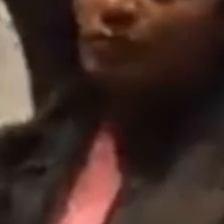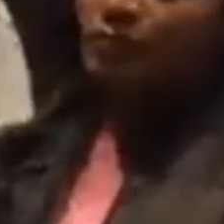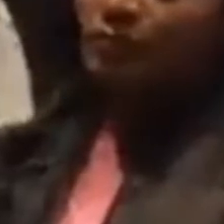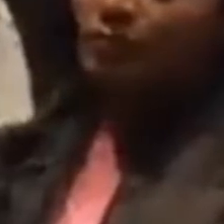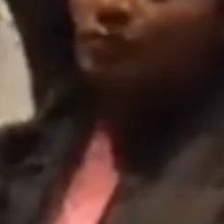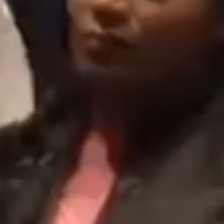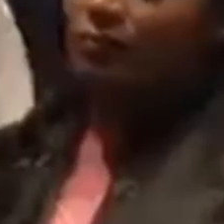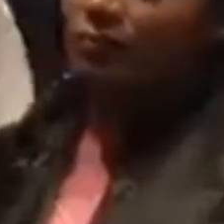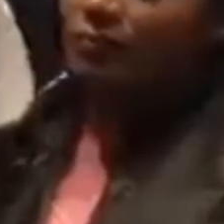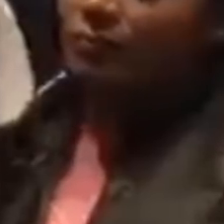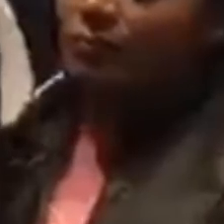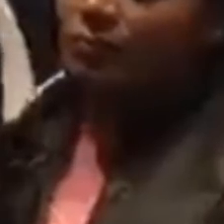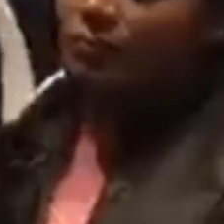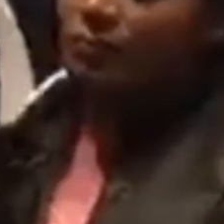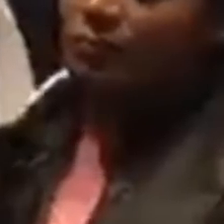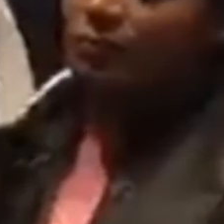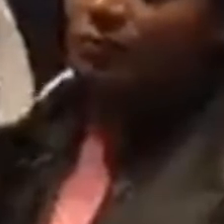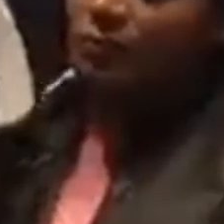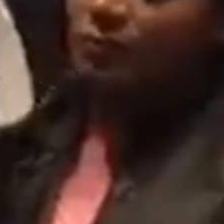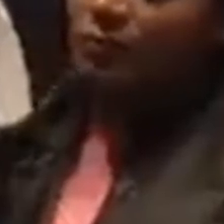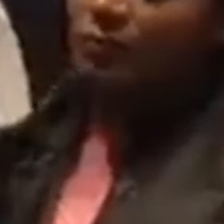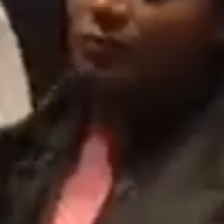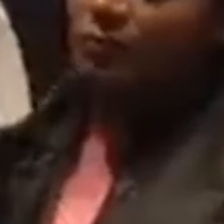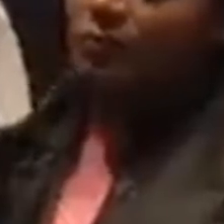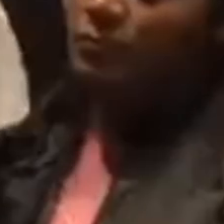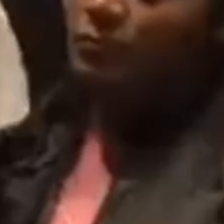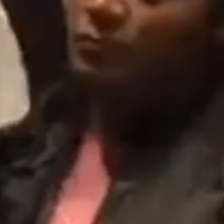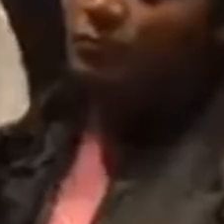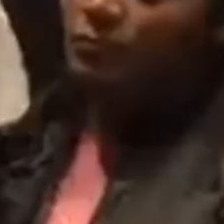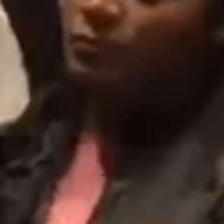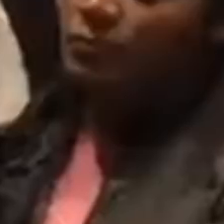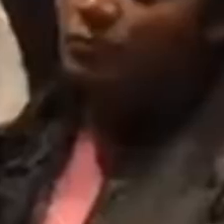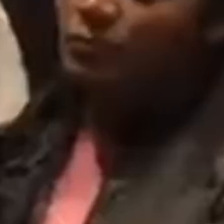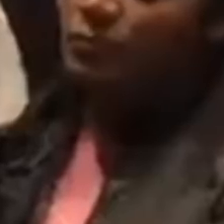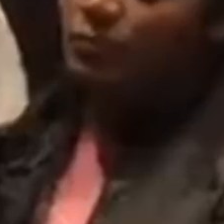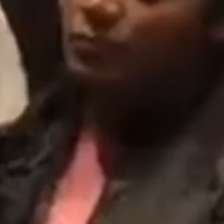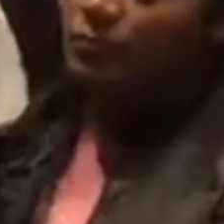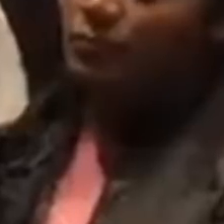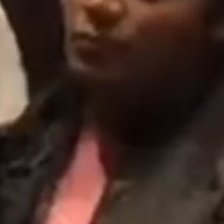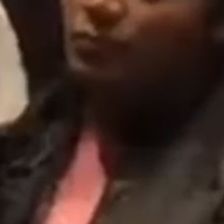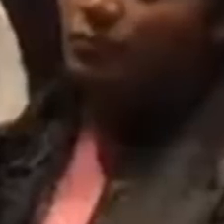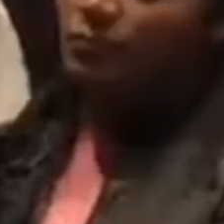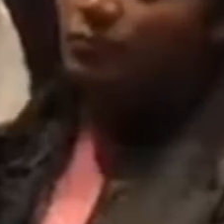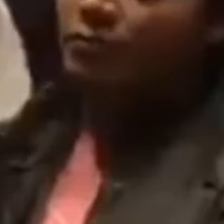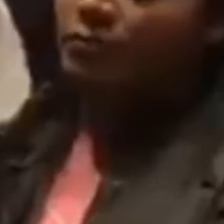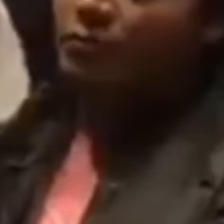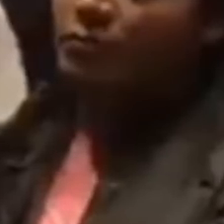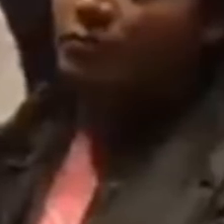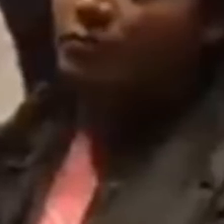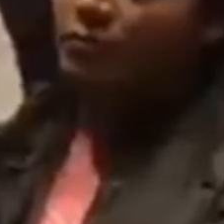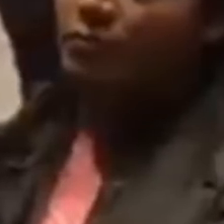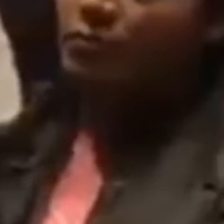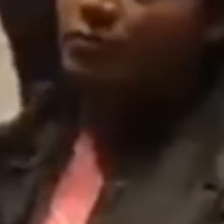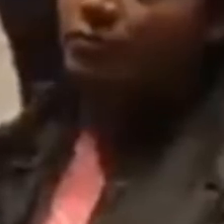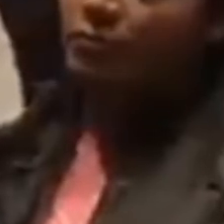presidente de los consejeros a nivel nacional de Morena, Alfonso Durazo, donde en